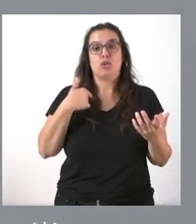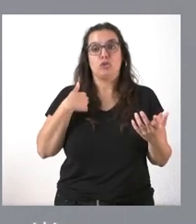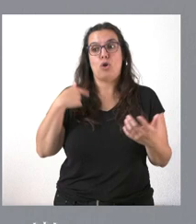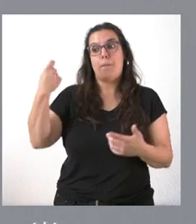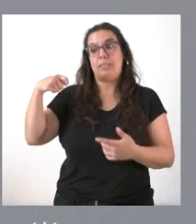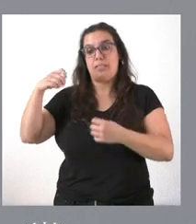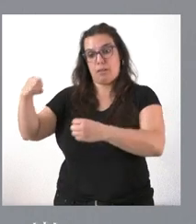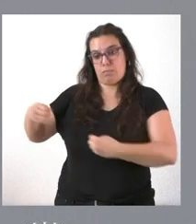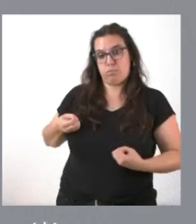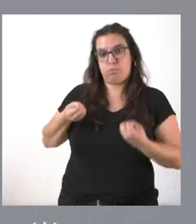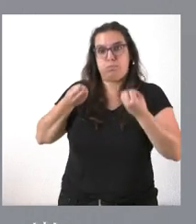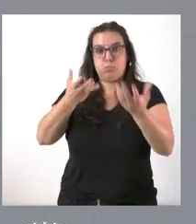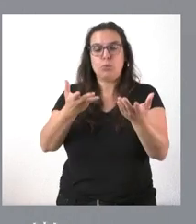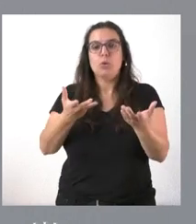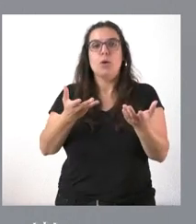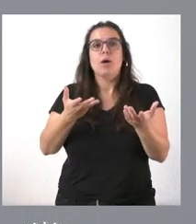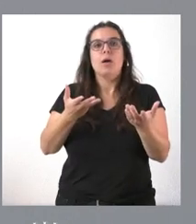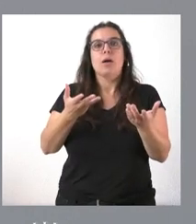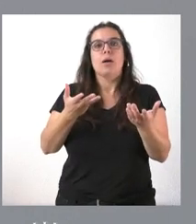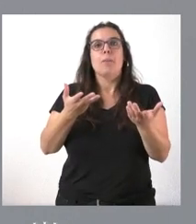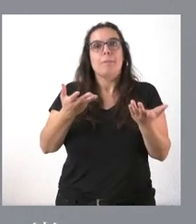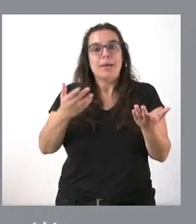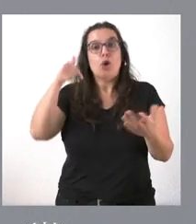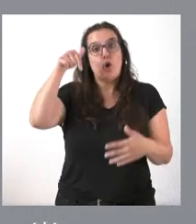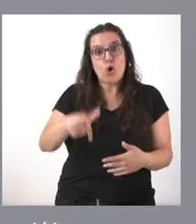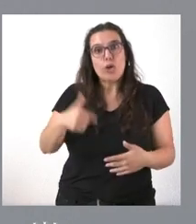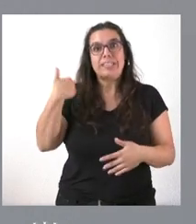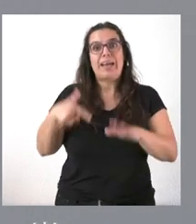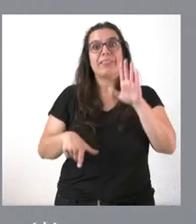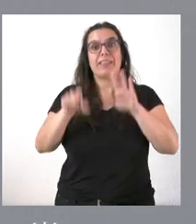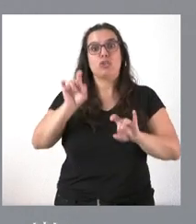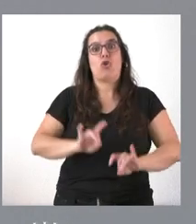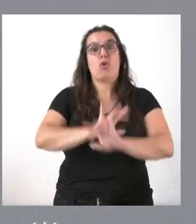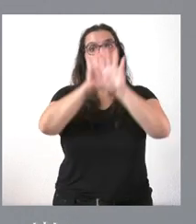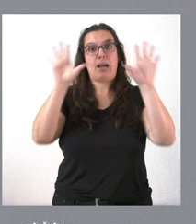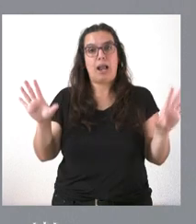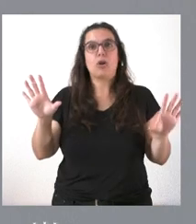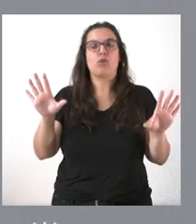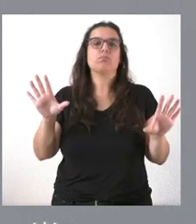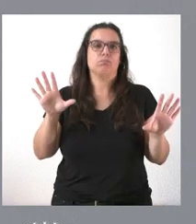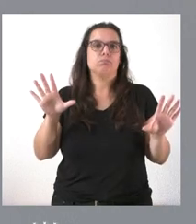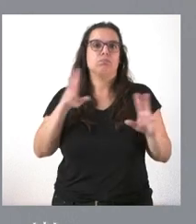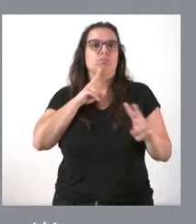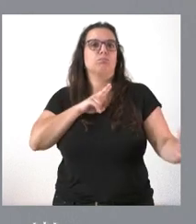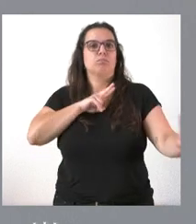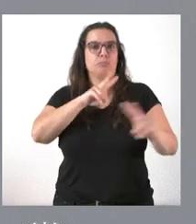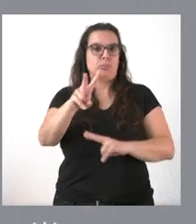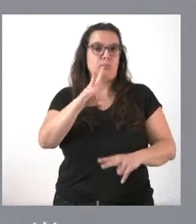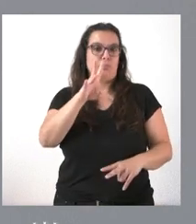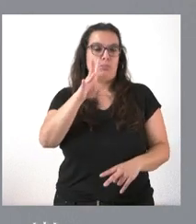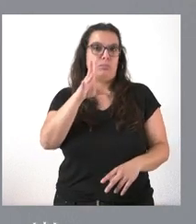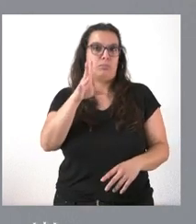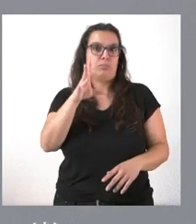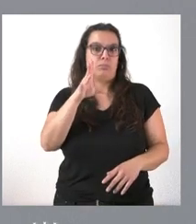algunas reflexiones pero hoy que la decisión Está definitivamente tomada pues es por la que en conforme a esas